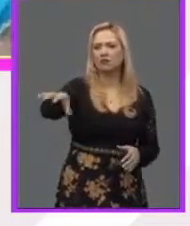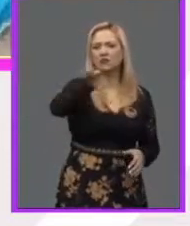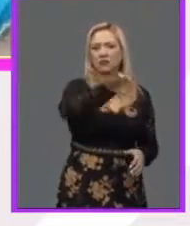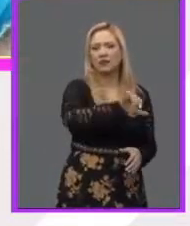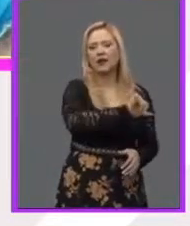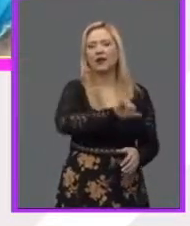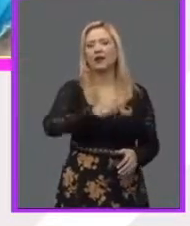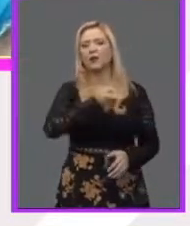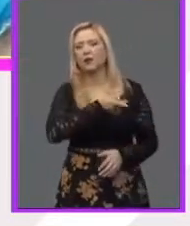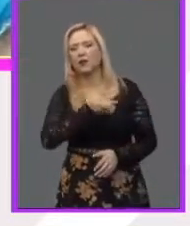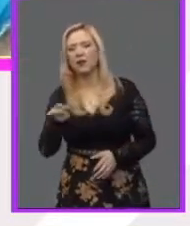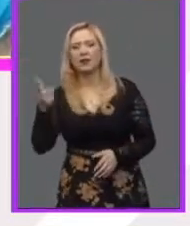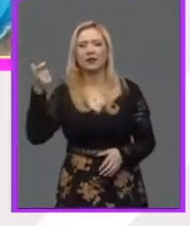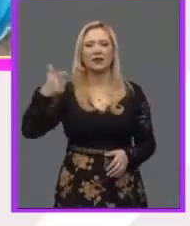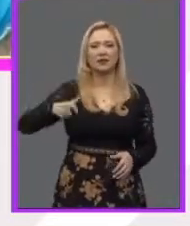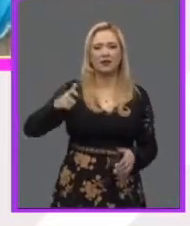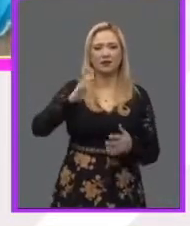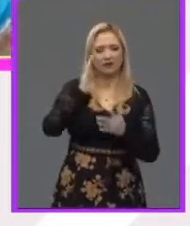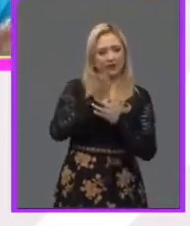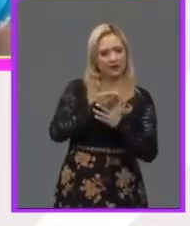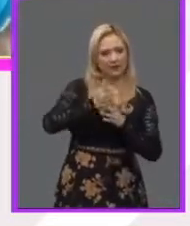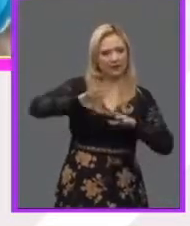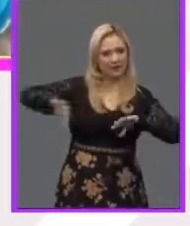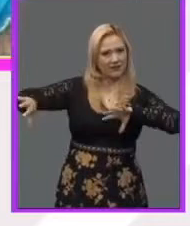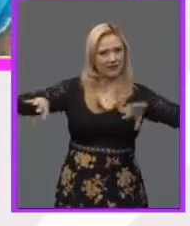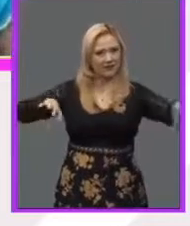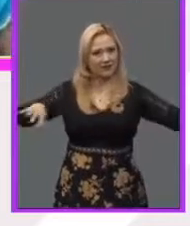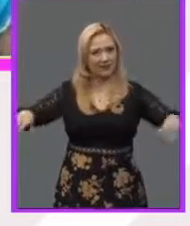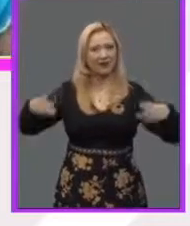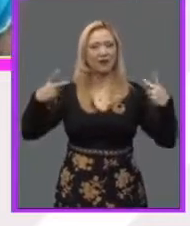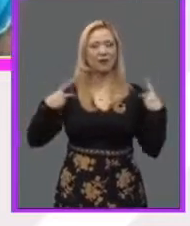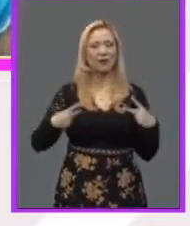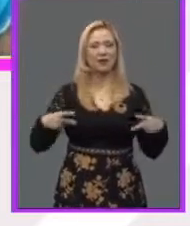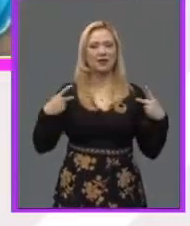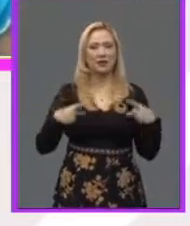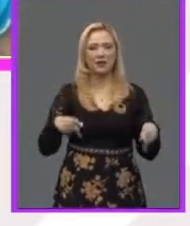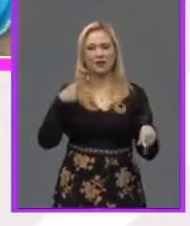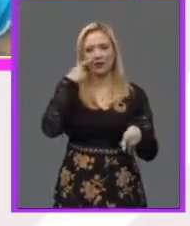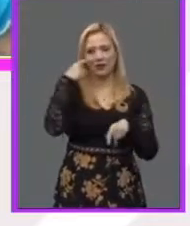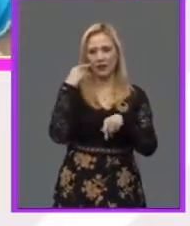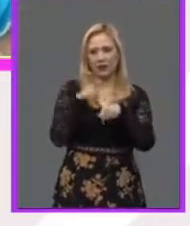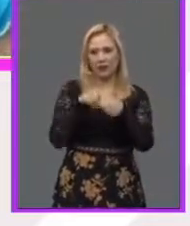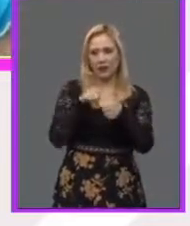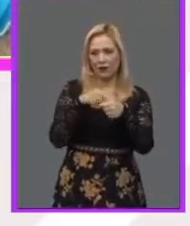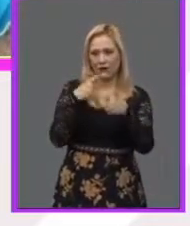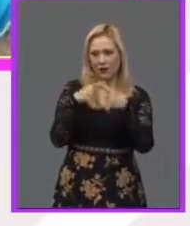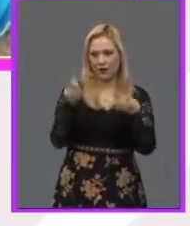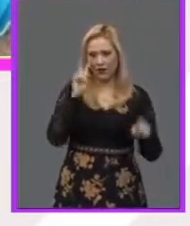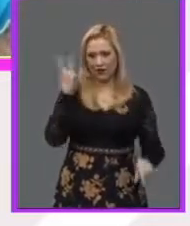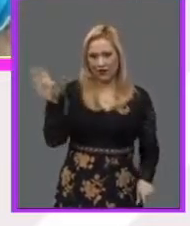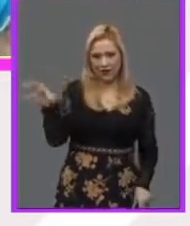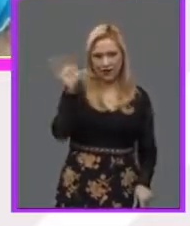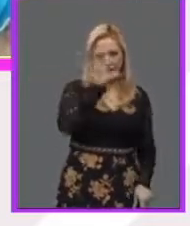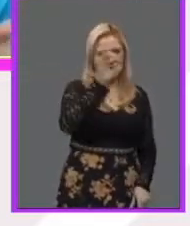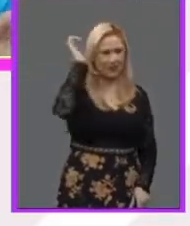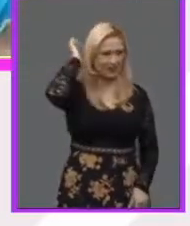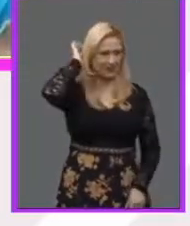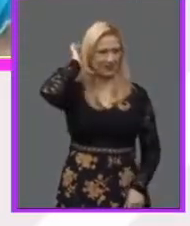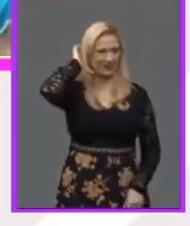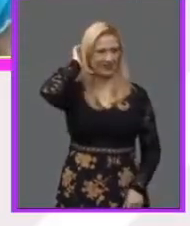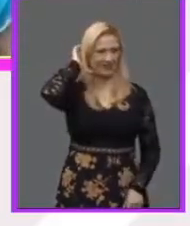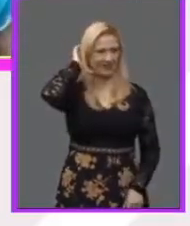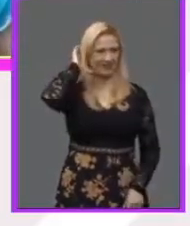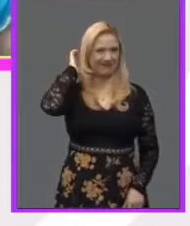ciudades por estrato socioeconómico, etcétera, y sobre todo también por presencia de personas racializadas, normalmente vemos que está